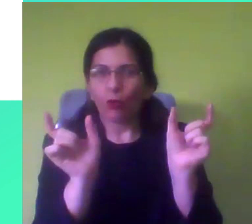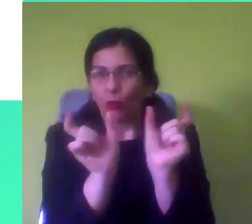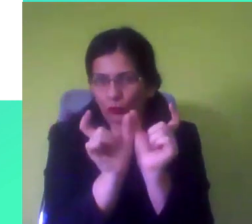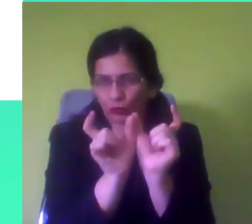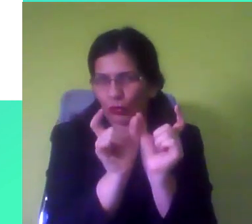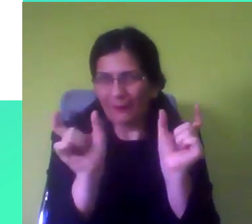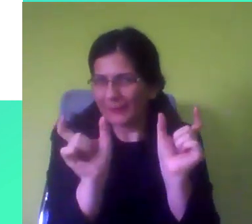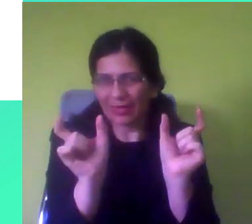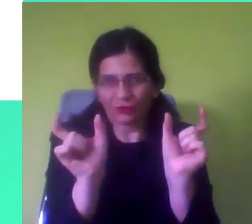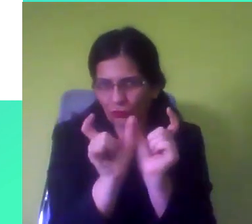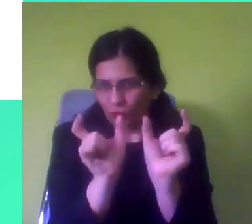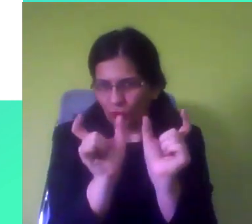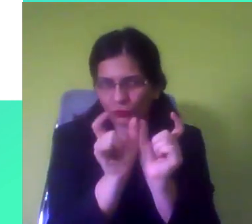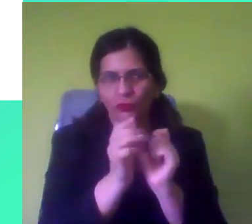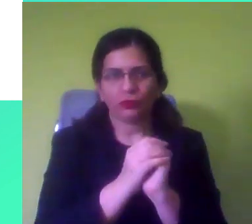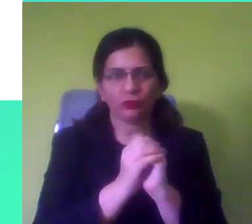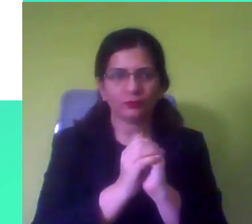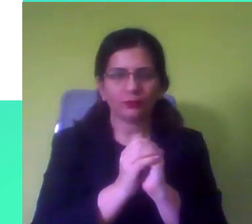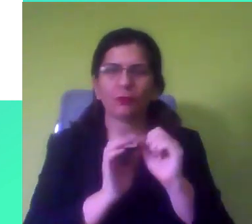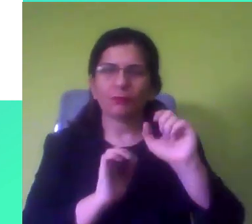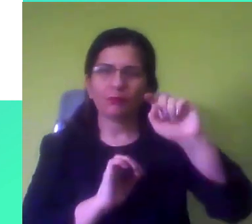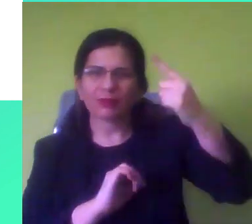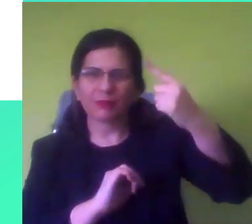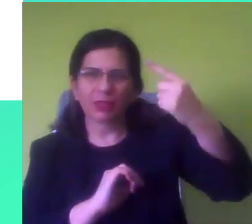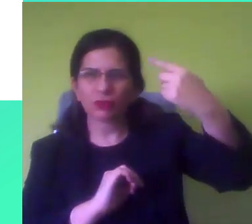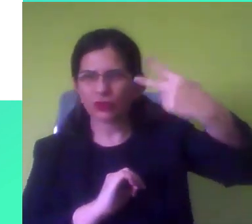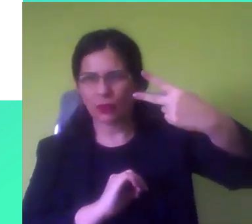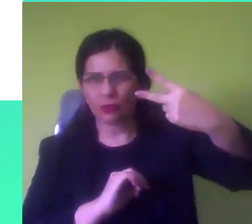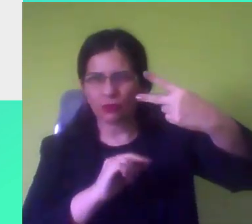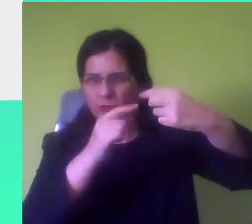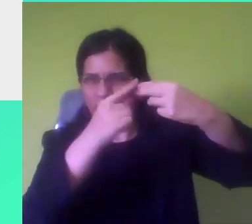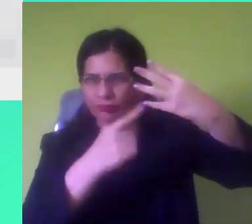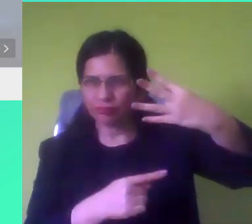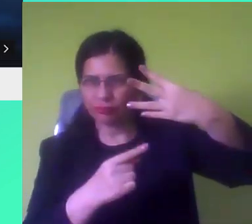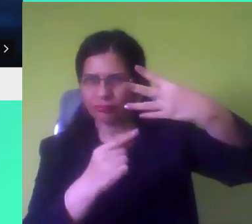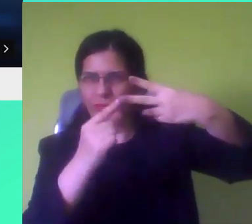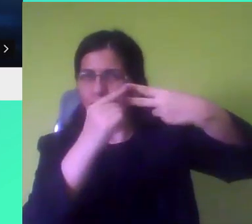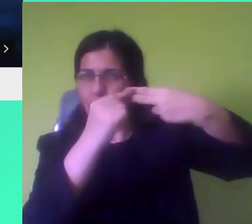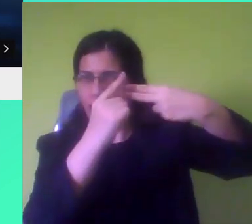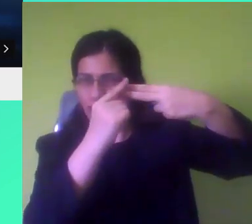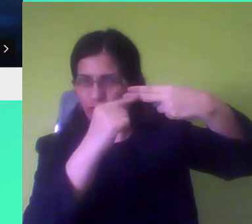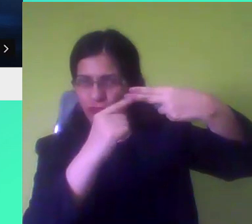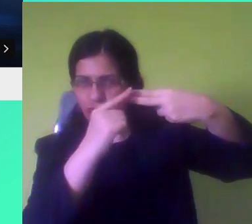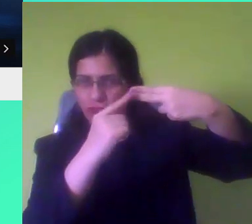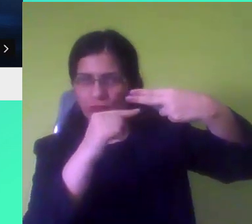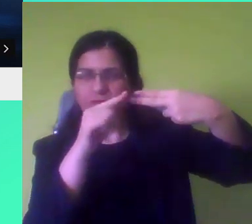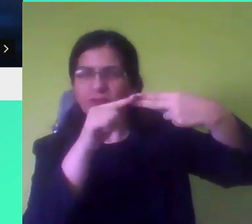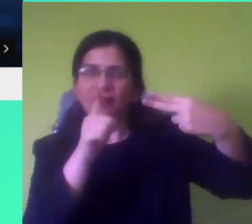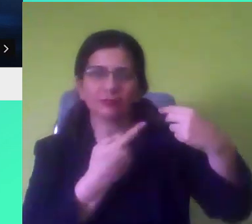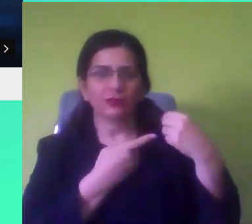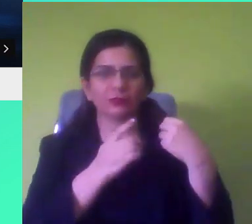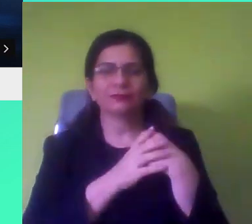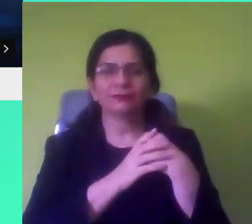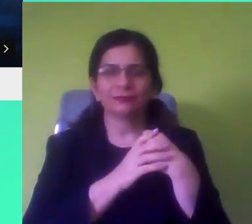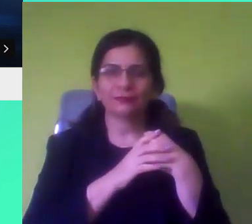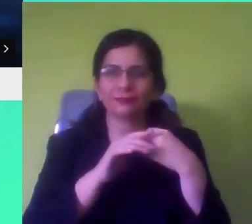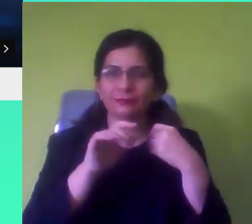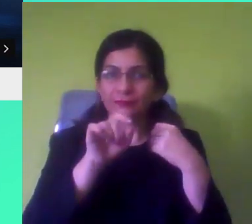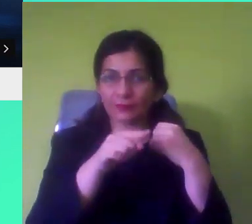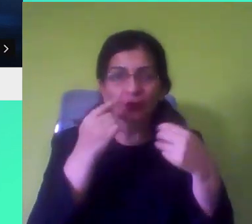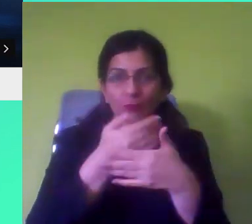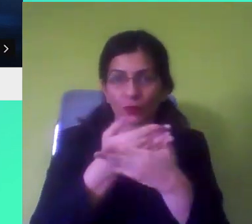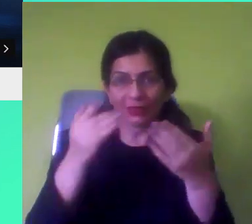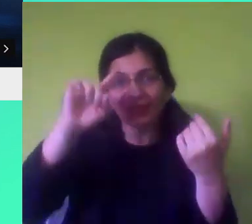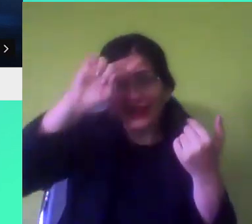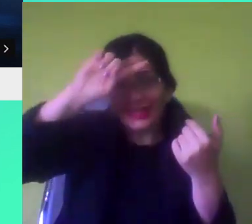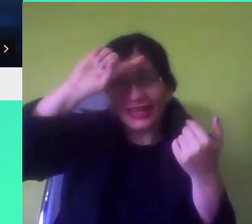junto, y el primer resultado o el segundo resultado que les va a aparecer es justamente la dirección de la página del